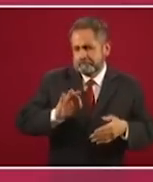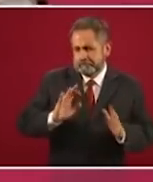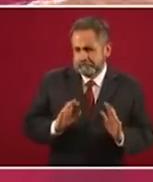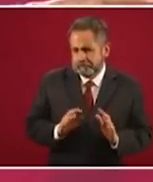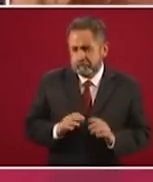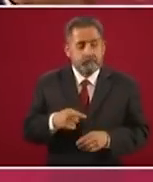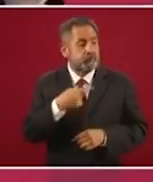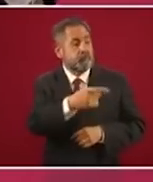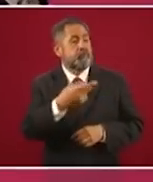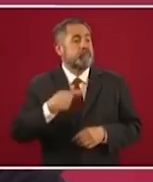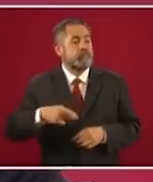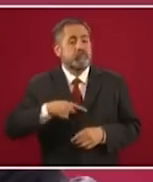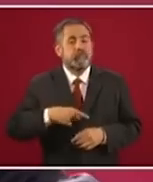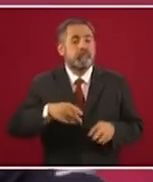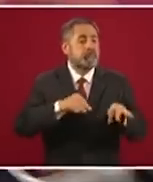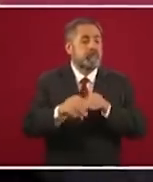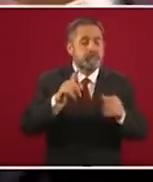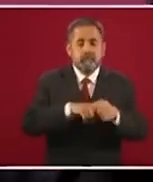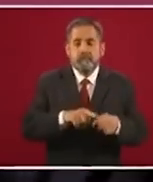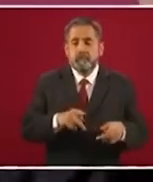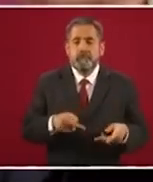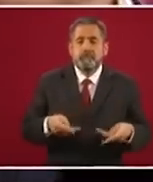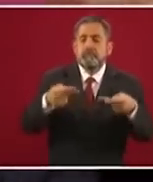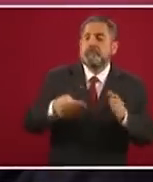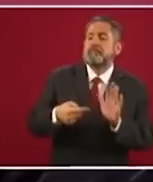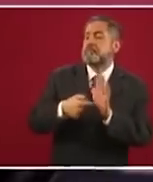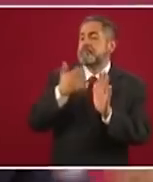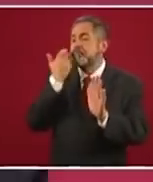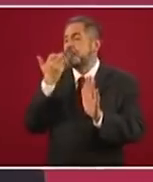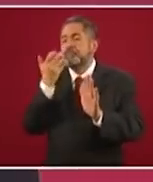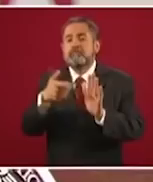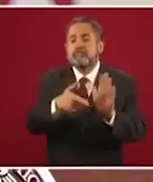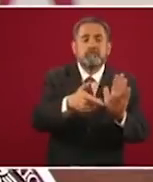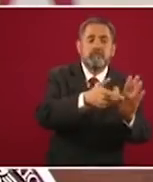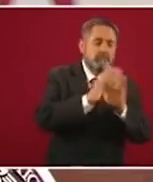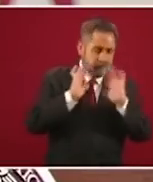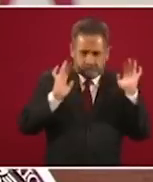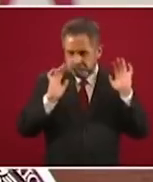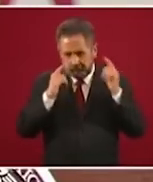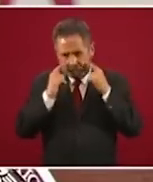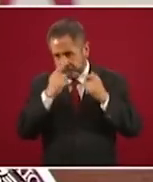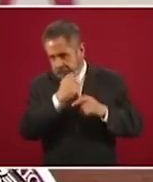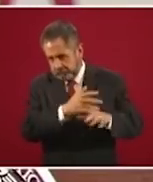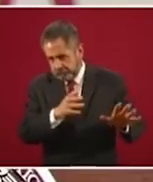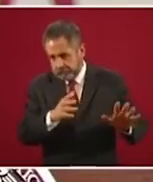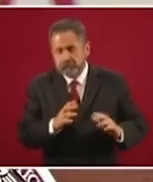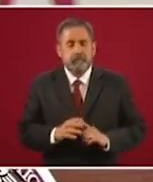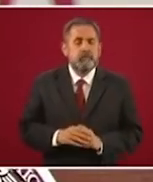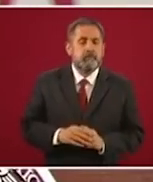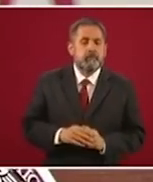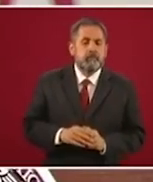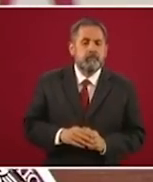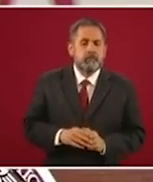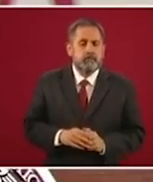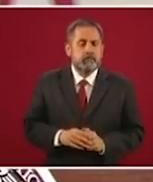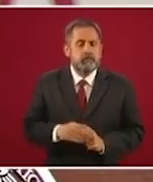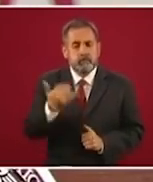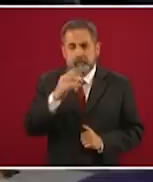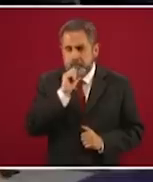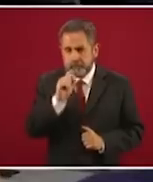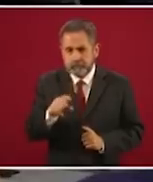a sus trabajadores. Ellos verían qué hacen.